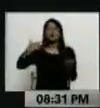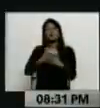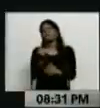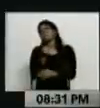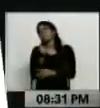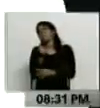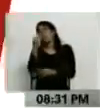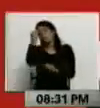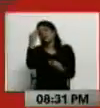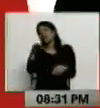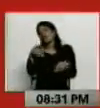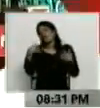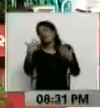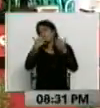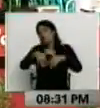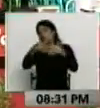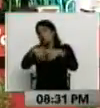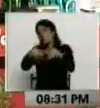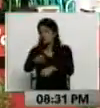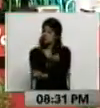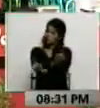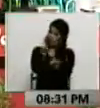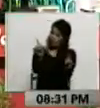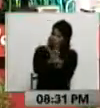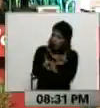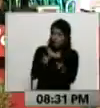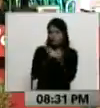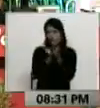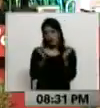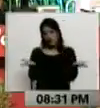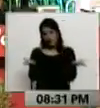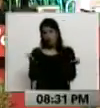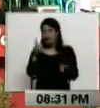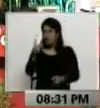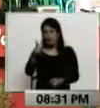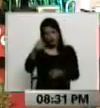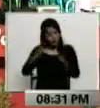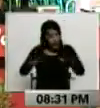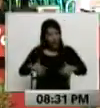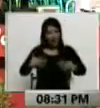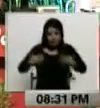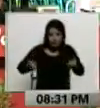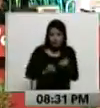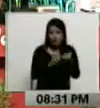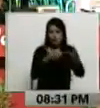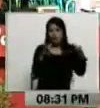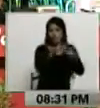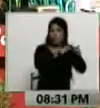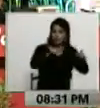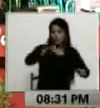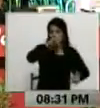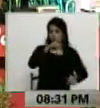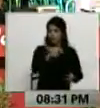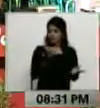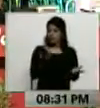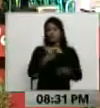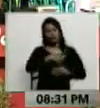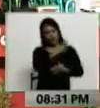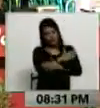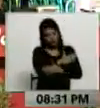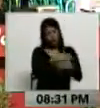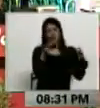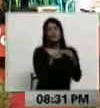no no no no reconocimiento de verdad a Osvaldo guill y a su